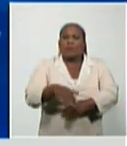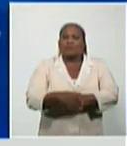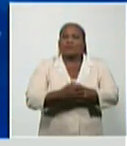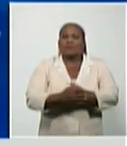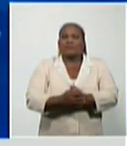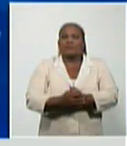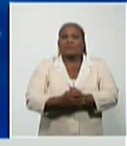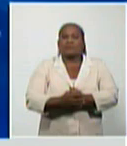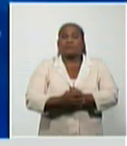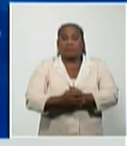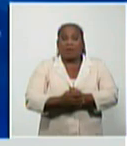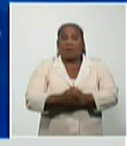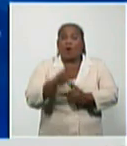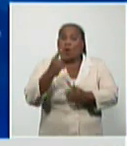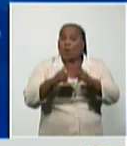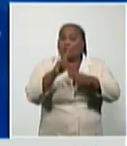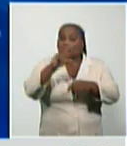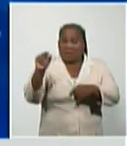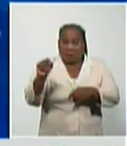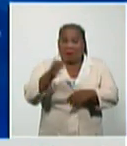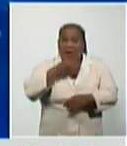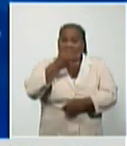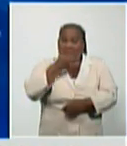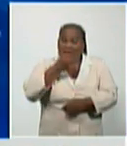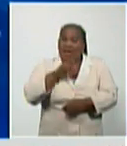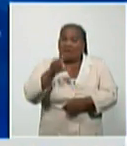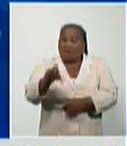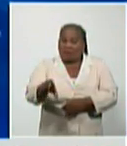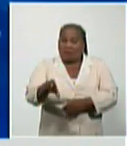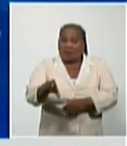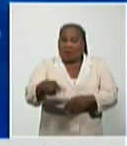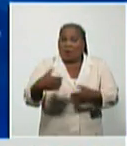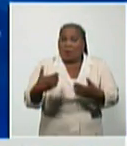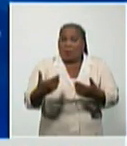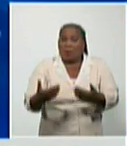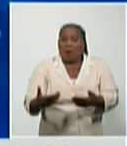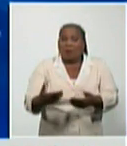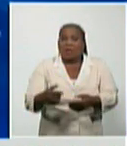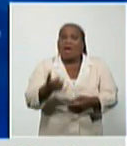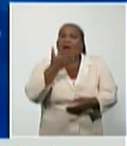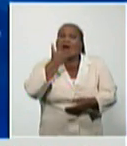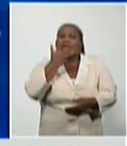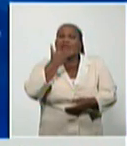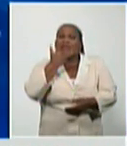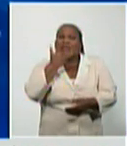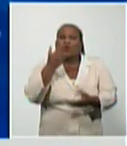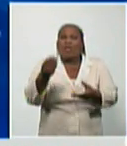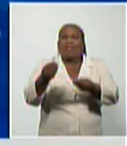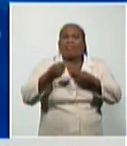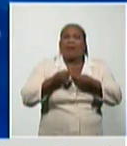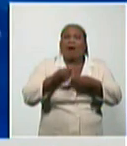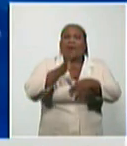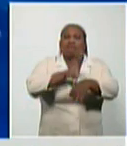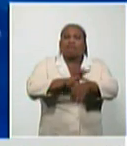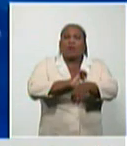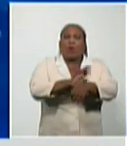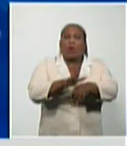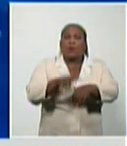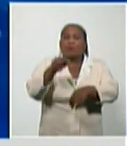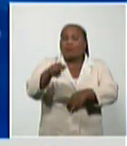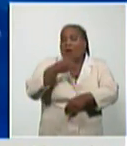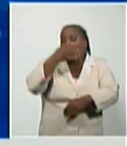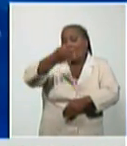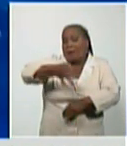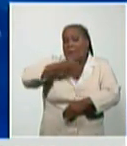hemos reservado para el final de la transmisión, es sobre las secuelas que usted ha venido insistiendo en esta semana.